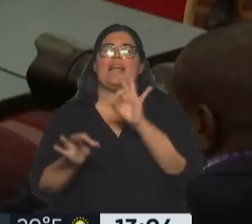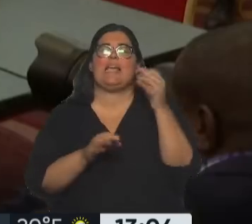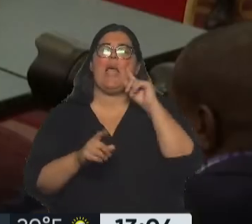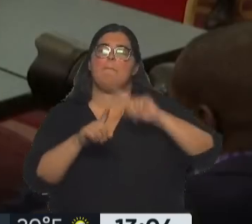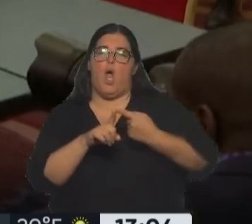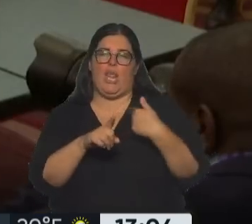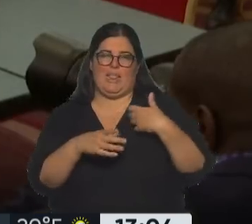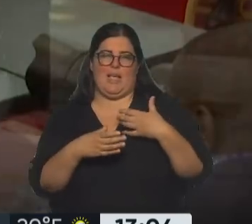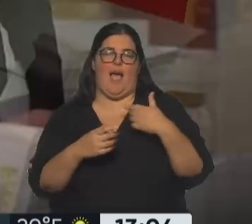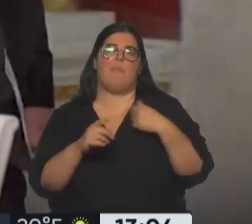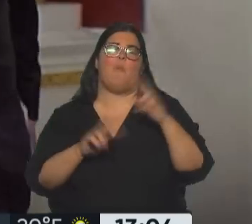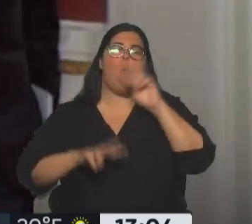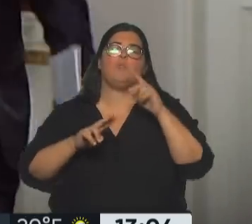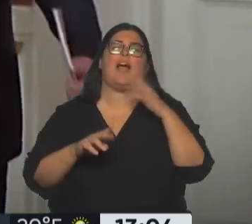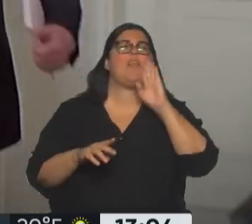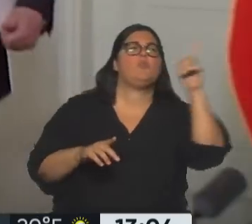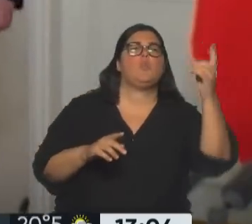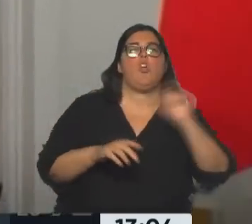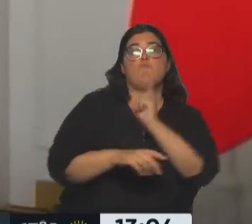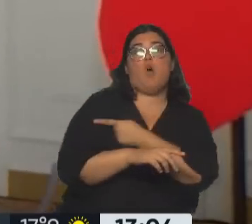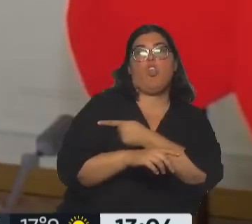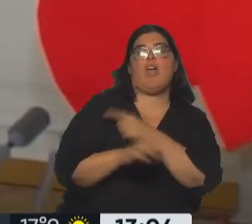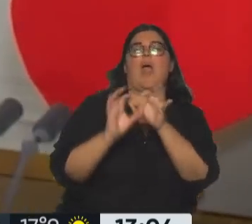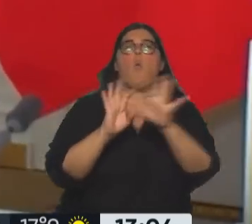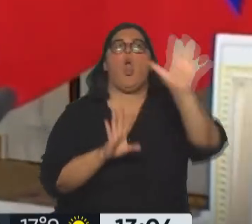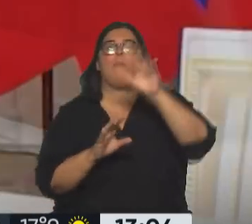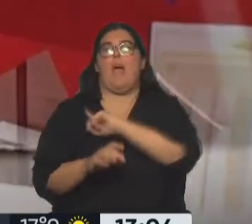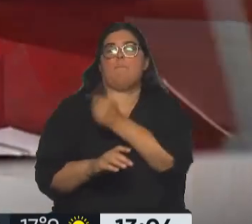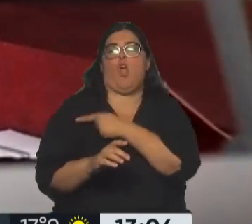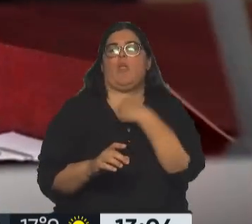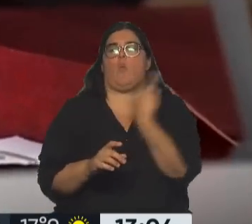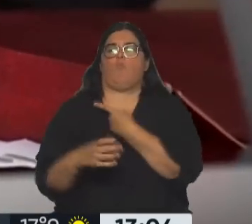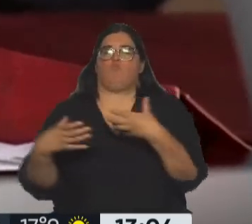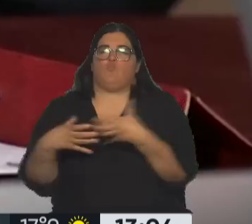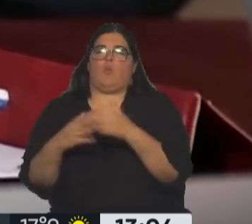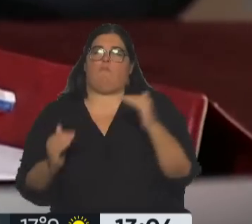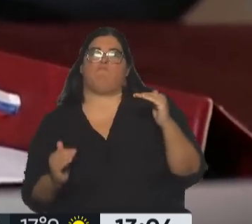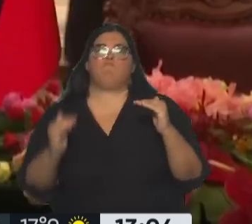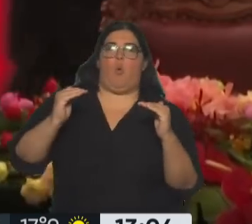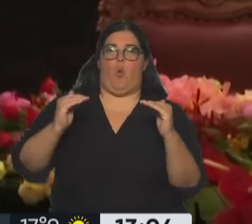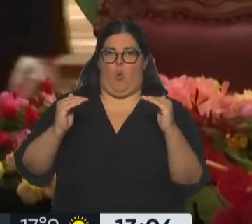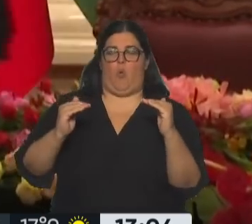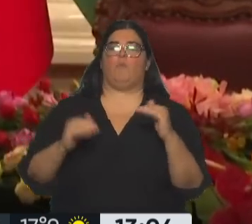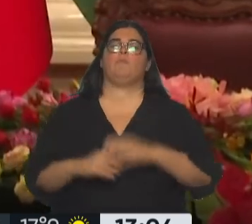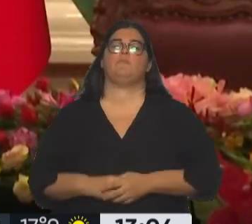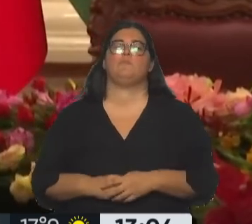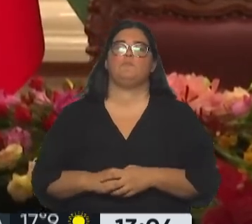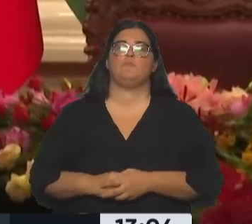de contrabalancear el peso de Estados Unidos y la Unión Europea y dar paso a la etapa de un mundo multipolar.